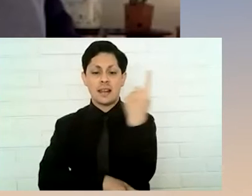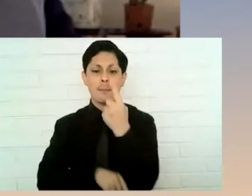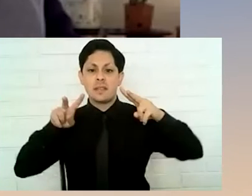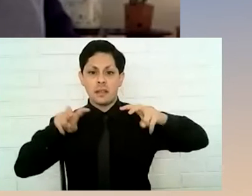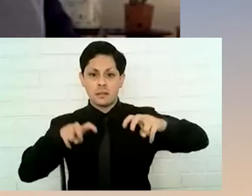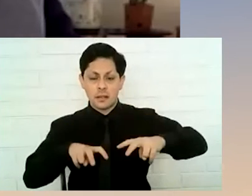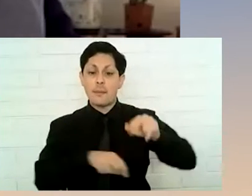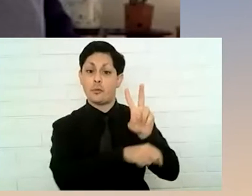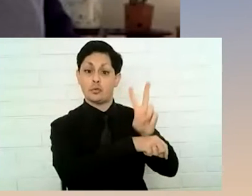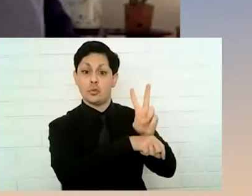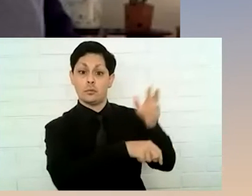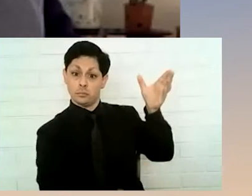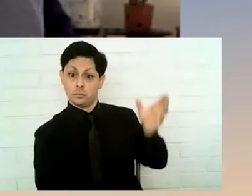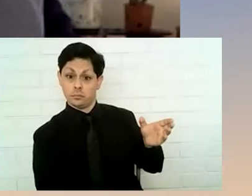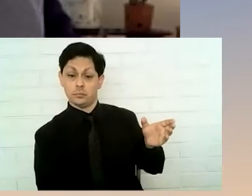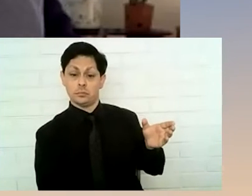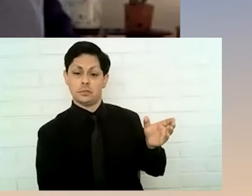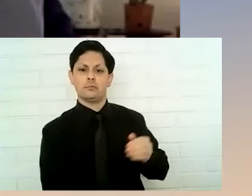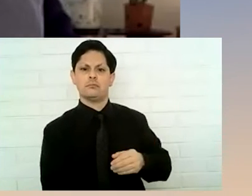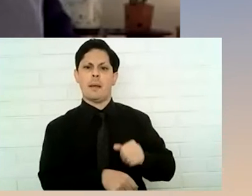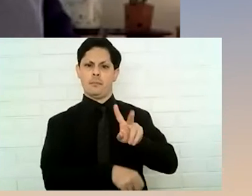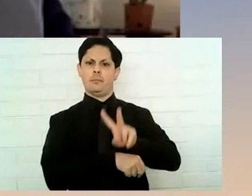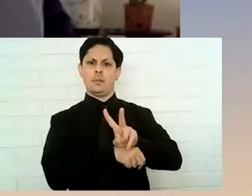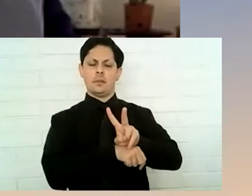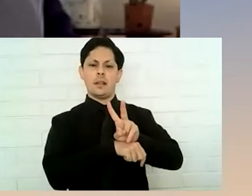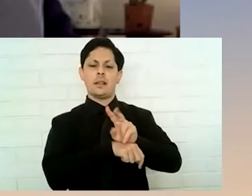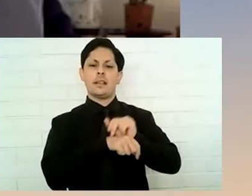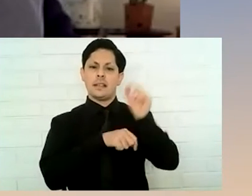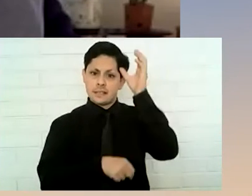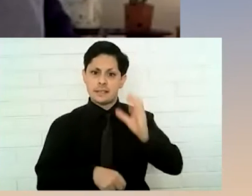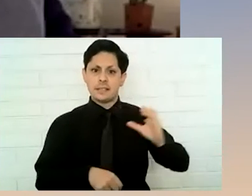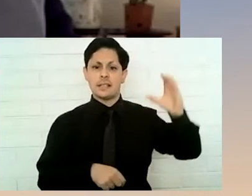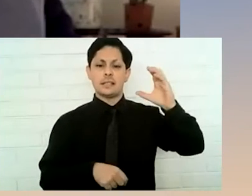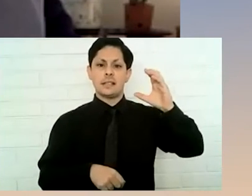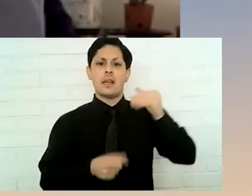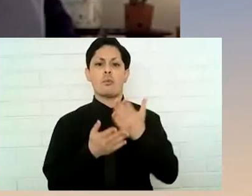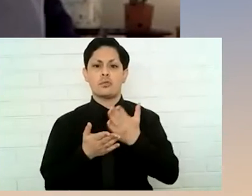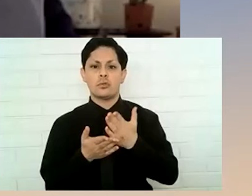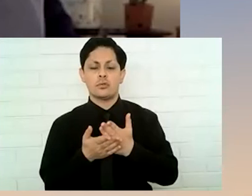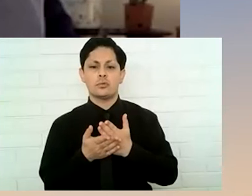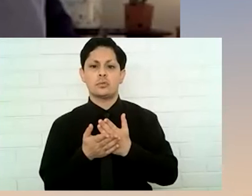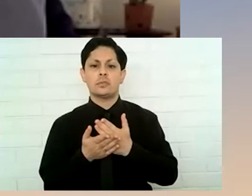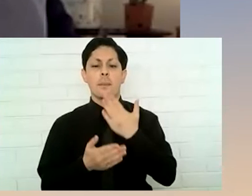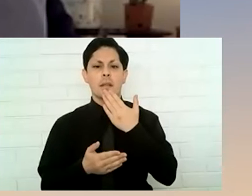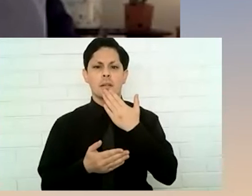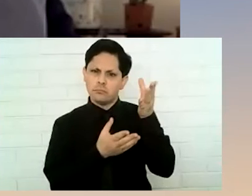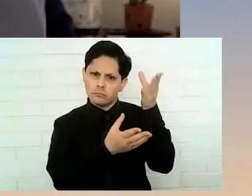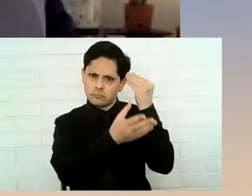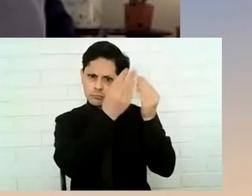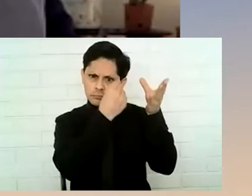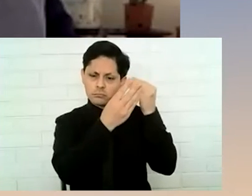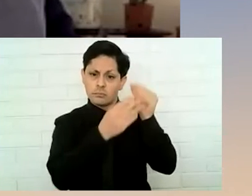Sardel tiene una maestría en Ciencias, especialidad en Educación, y también maestría en